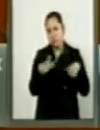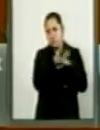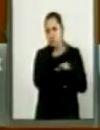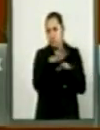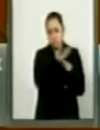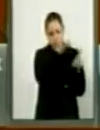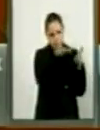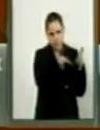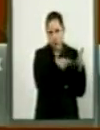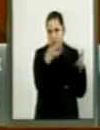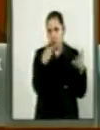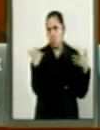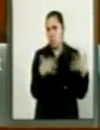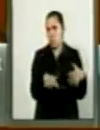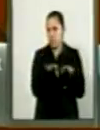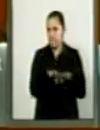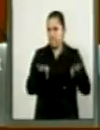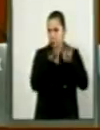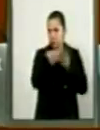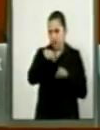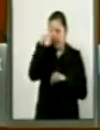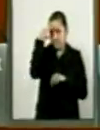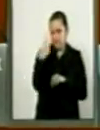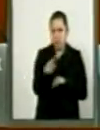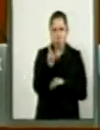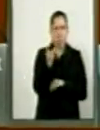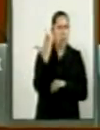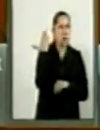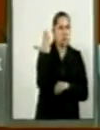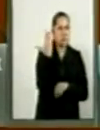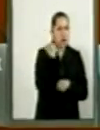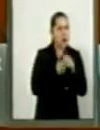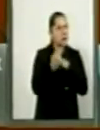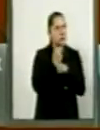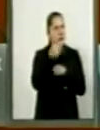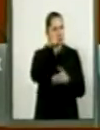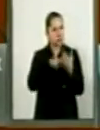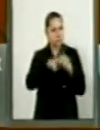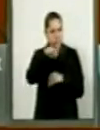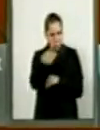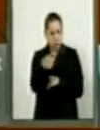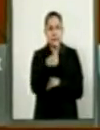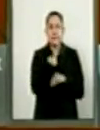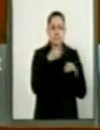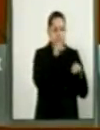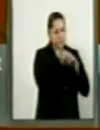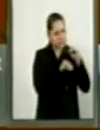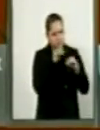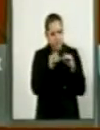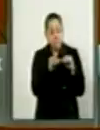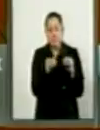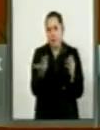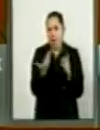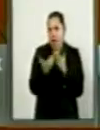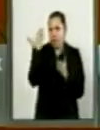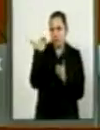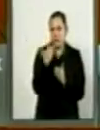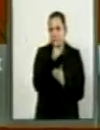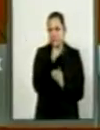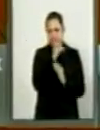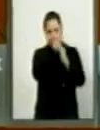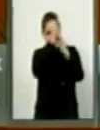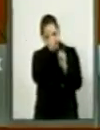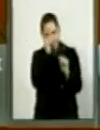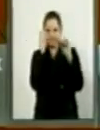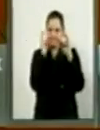historia de nuestro país, que se llevó a cabo en 2011, y que por razones de falta de acuerdo entre ambas cámaras, justamente